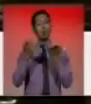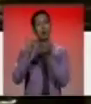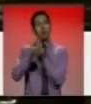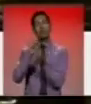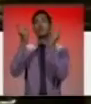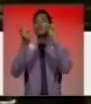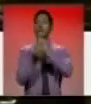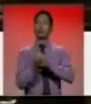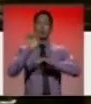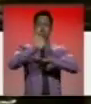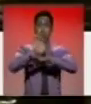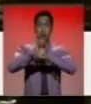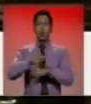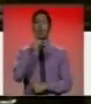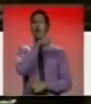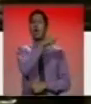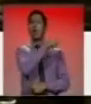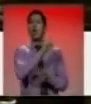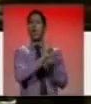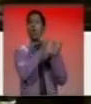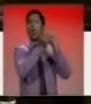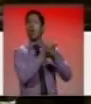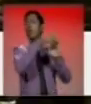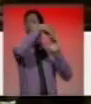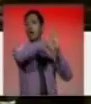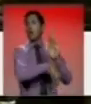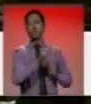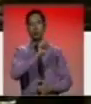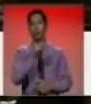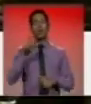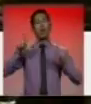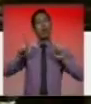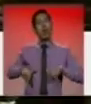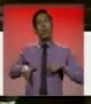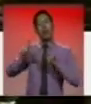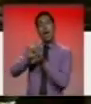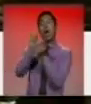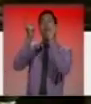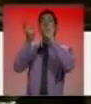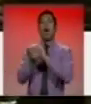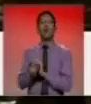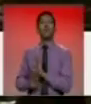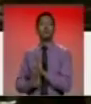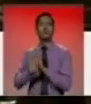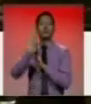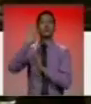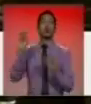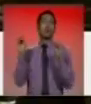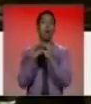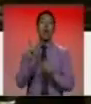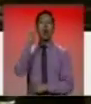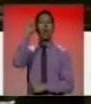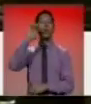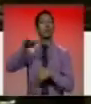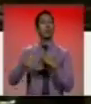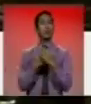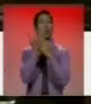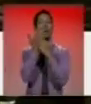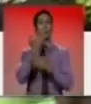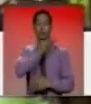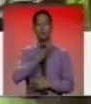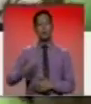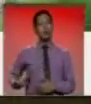ahora viene un cambio verdadero con Lenín Moreno, una siguiente etapa en un proceso de desarrollo, con un nuevo liderazgo, con un nuevo presidente, con un nuevo